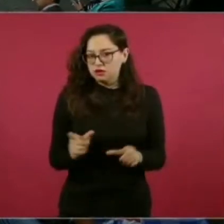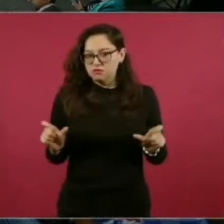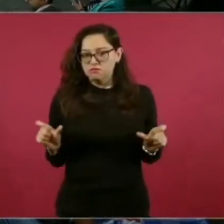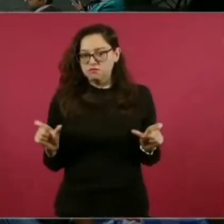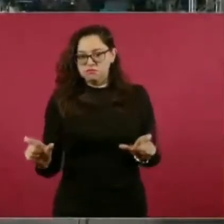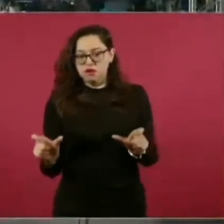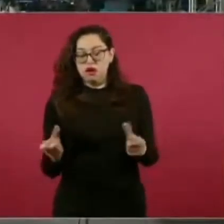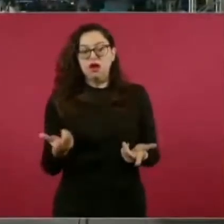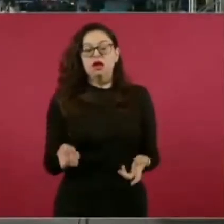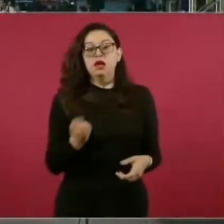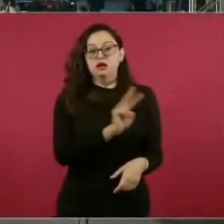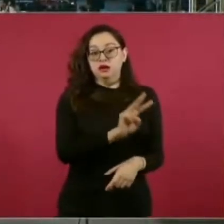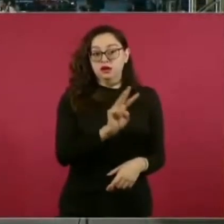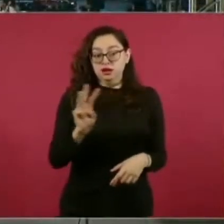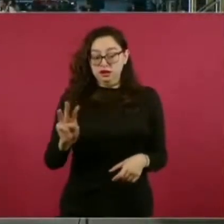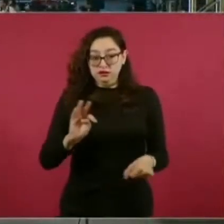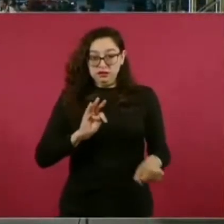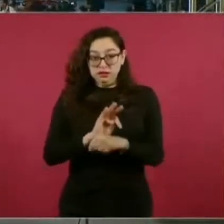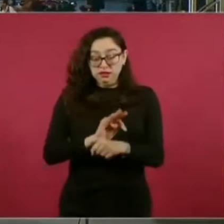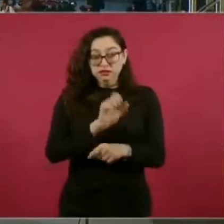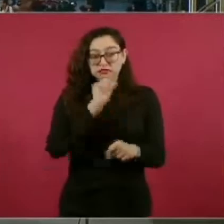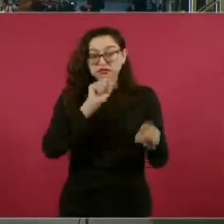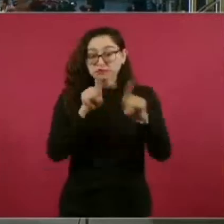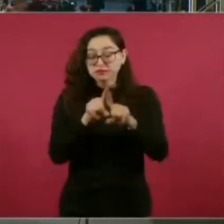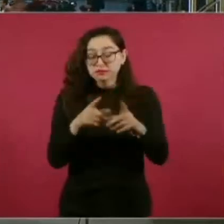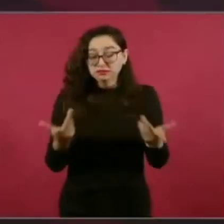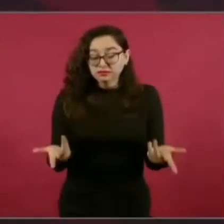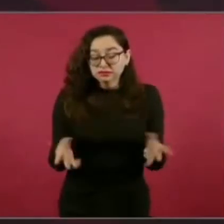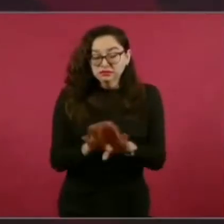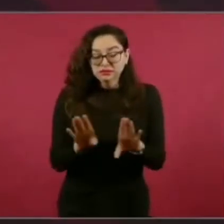tipo de ciberataques. Bueno,